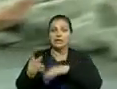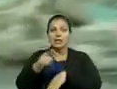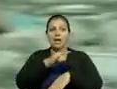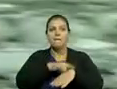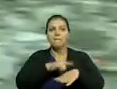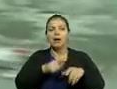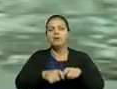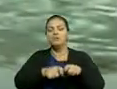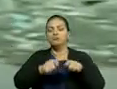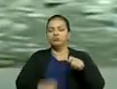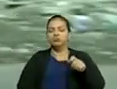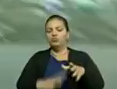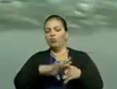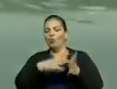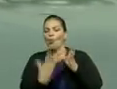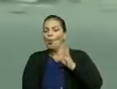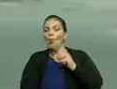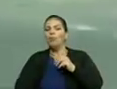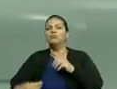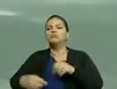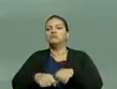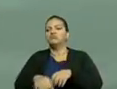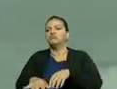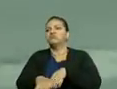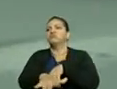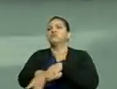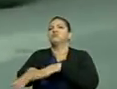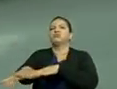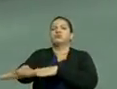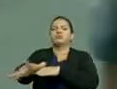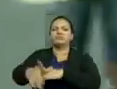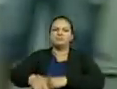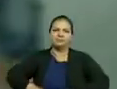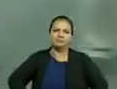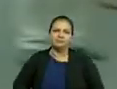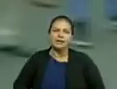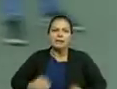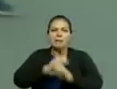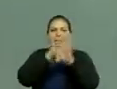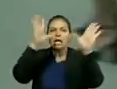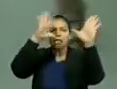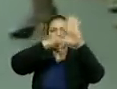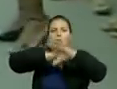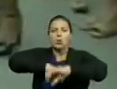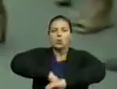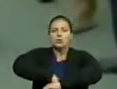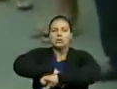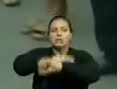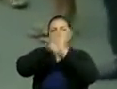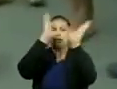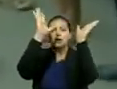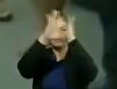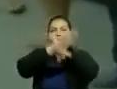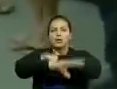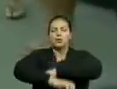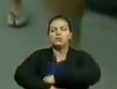Imagínense vivir todos los días, las 24 horas del día, con este hediondez.